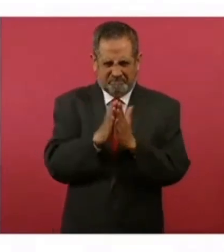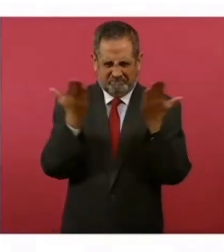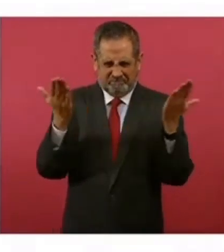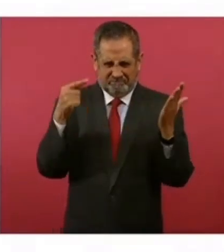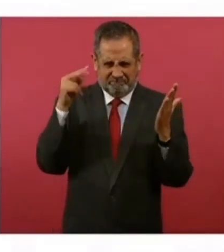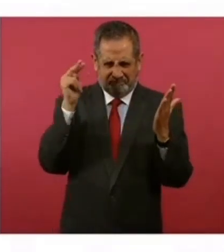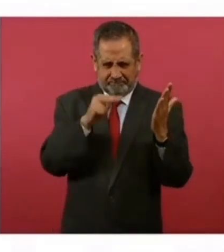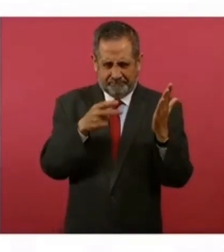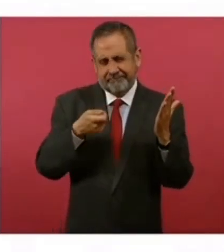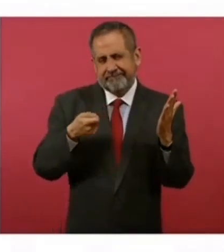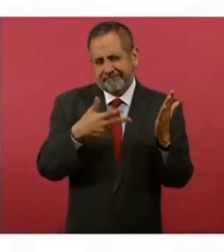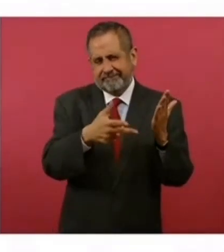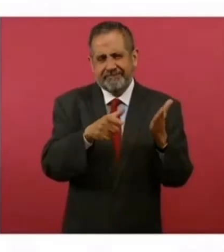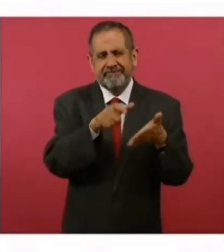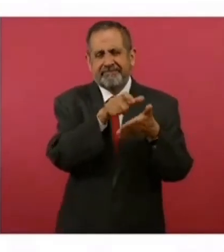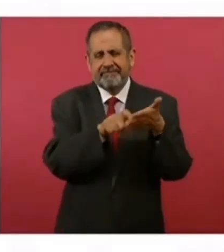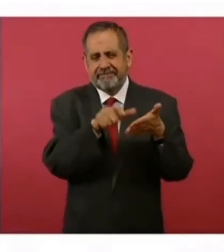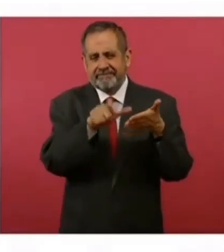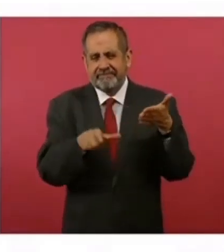así se le llama